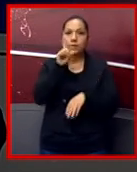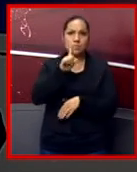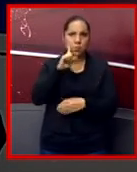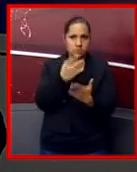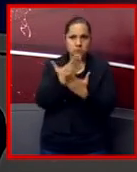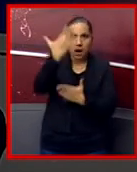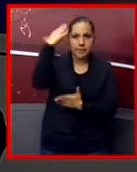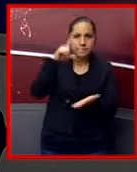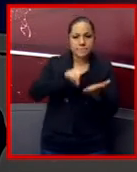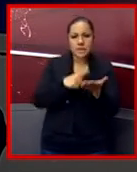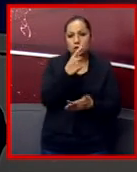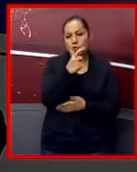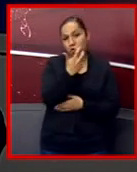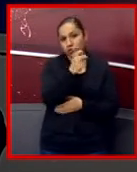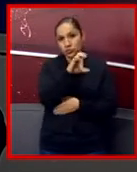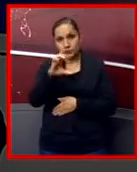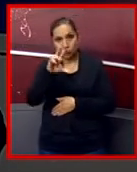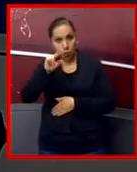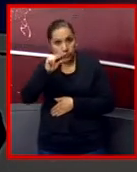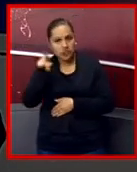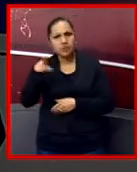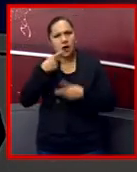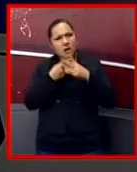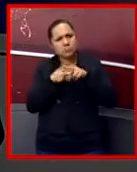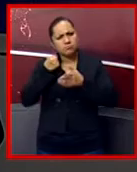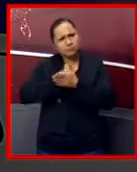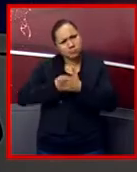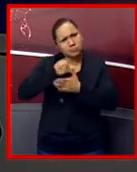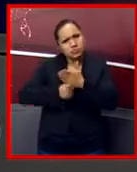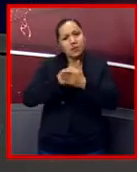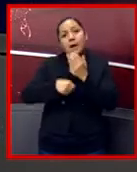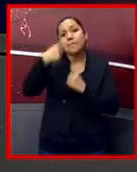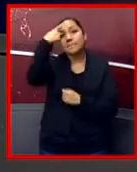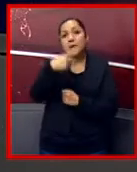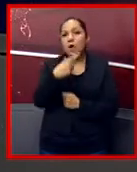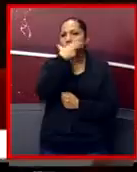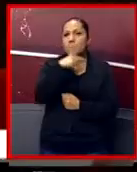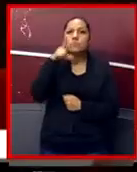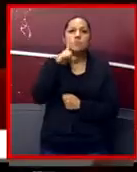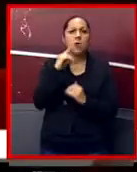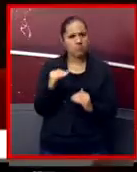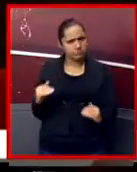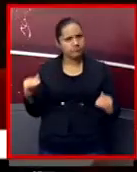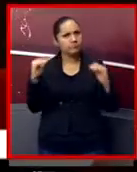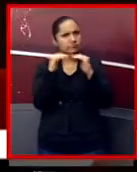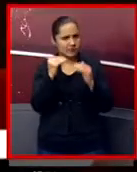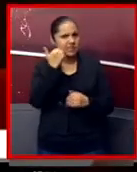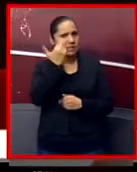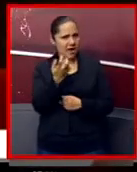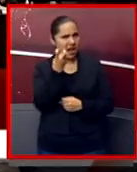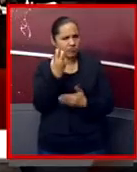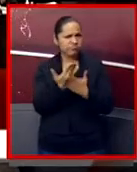desde 1880, con el propósito de tener condiciones de igualdad con los hombres.